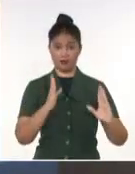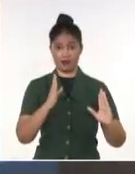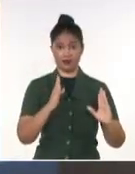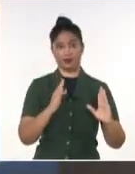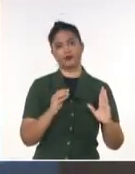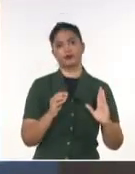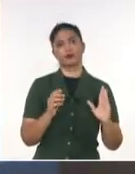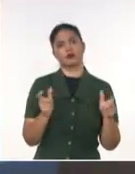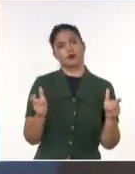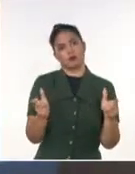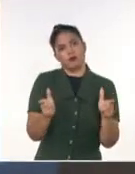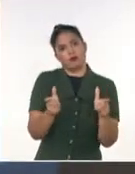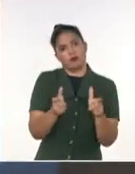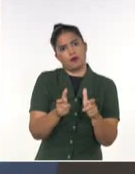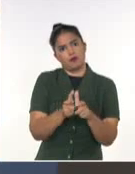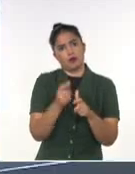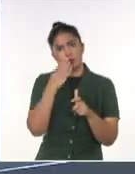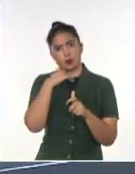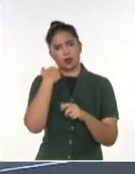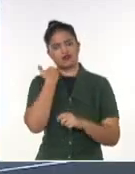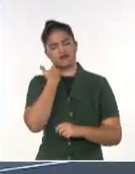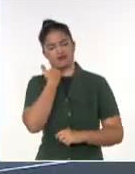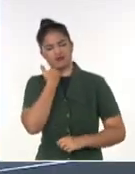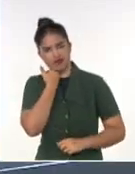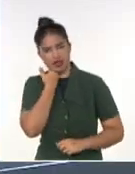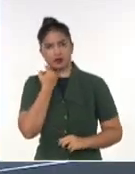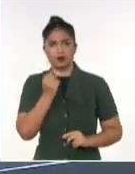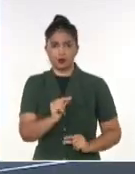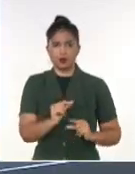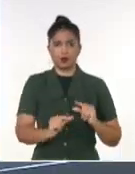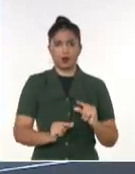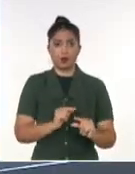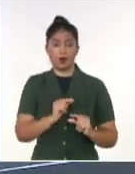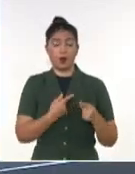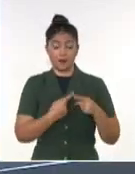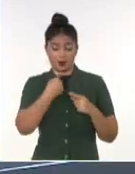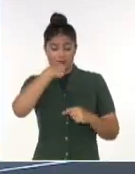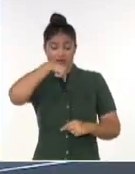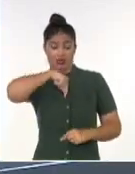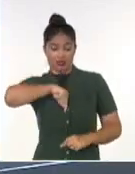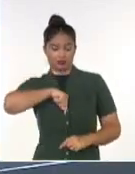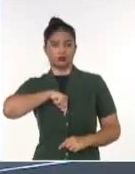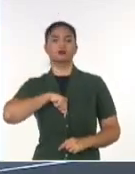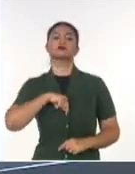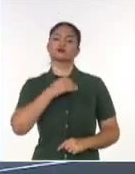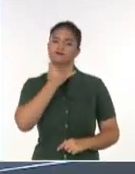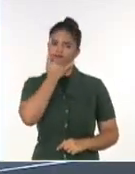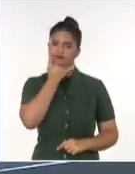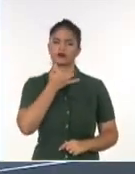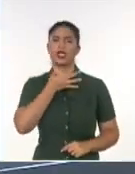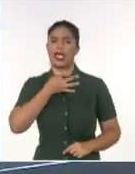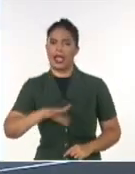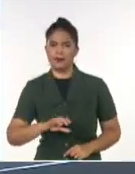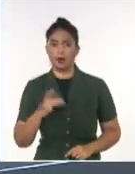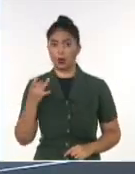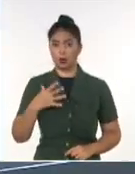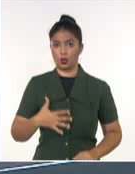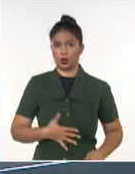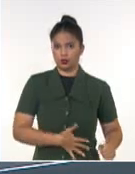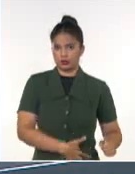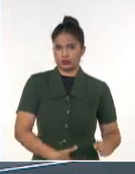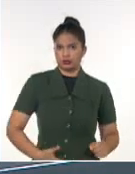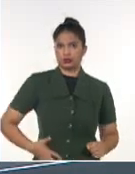síntomas, y muchas veces no tienen claro esos síntomas que son signos de alarma. Y estamos hablando de un dolor abdominal intenso como signo de alarma,